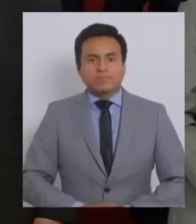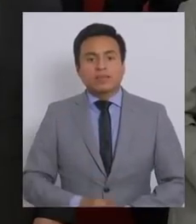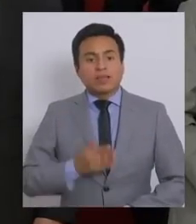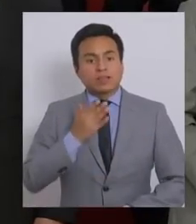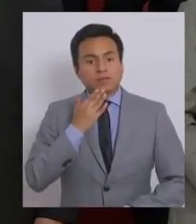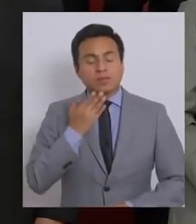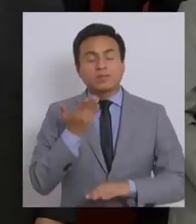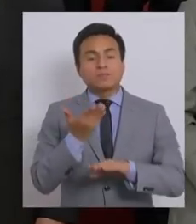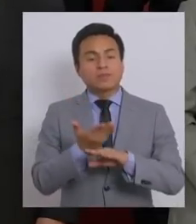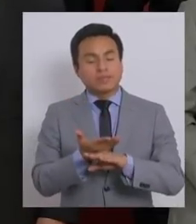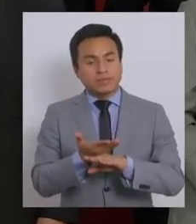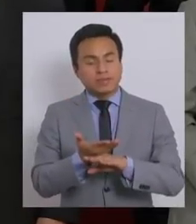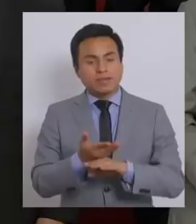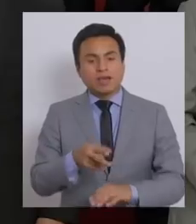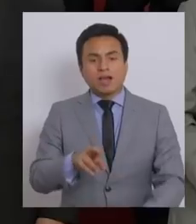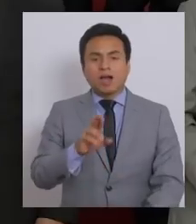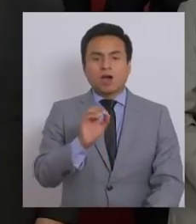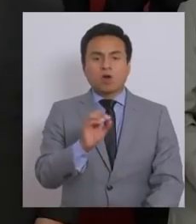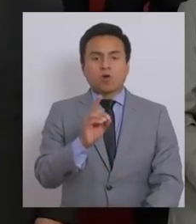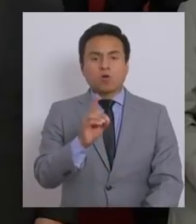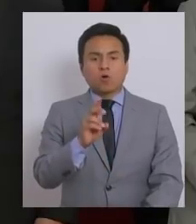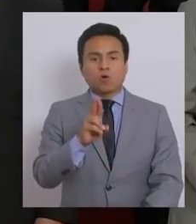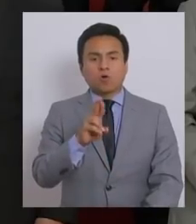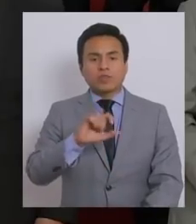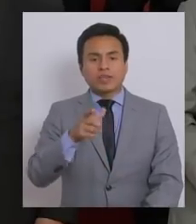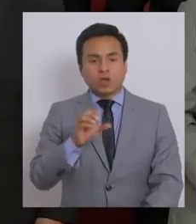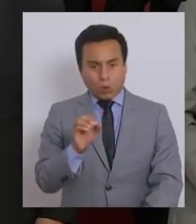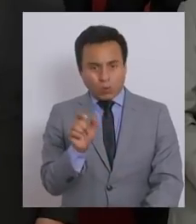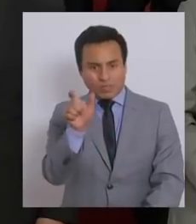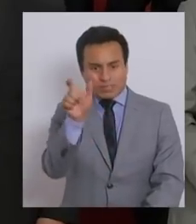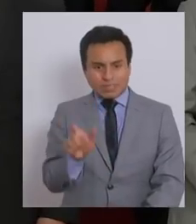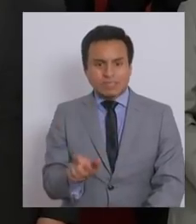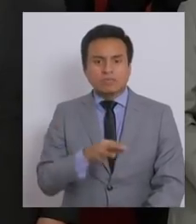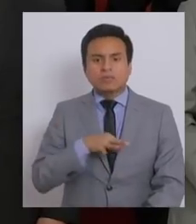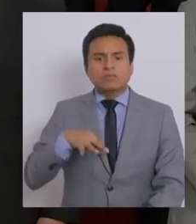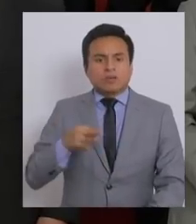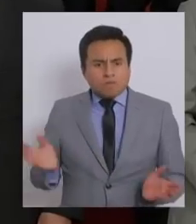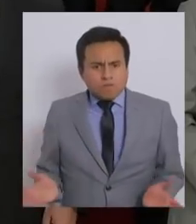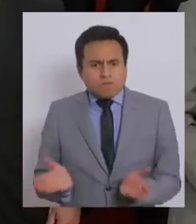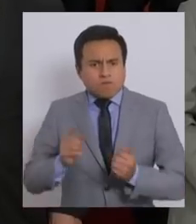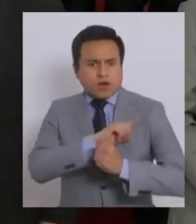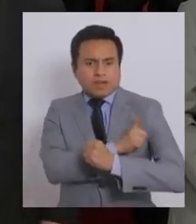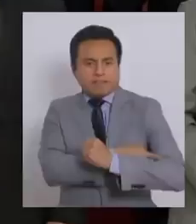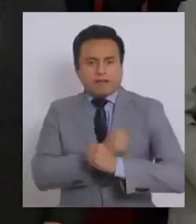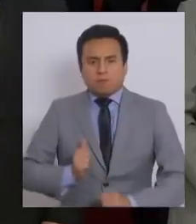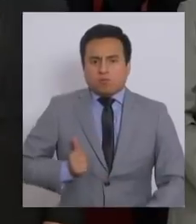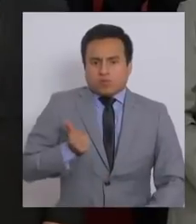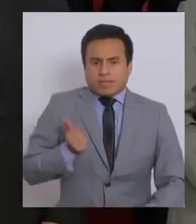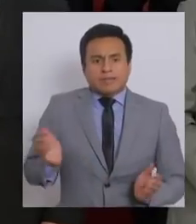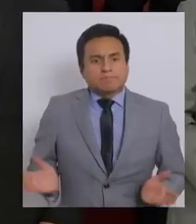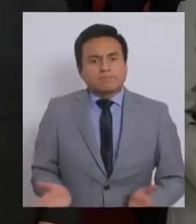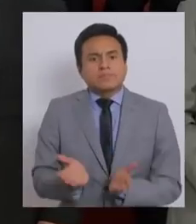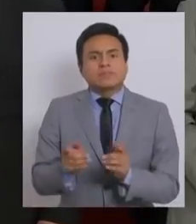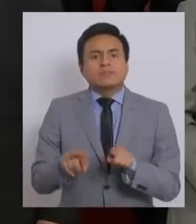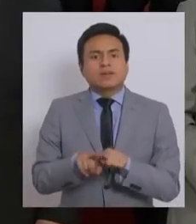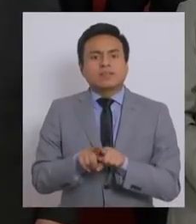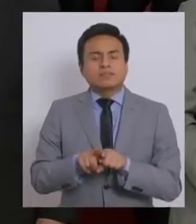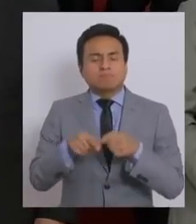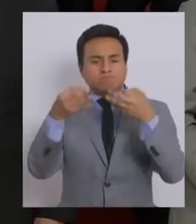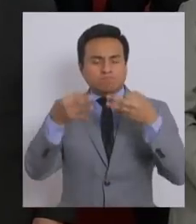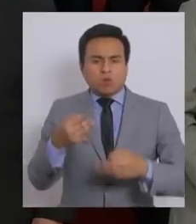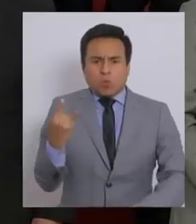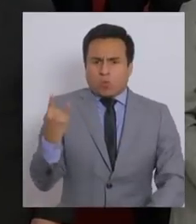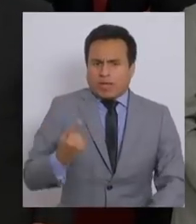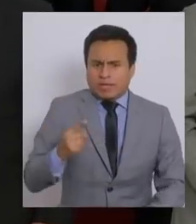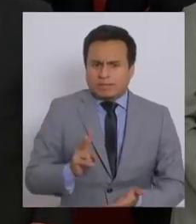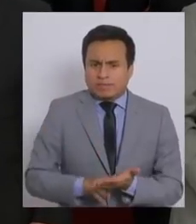pedido a Rodrigo Delgado continuar impulsando con fuerza, con voluntad y con un claro sentido de